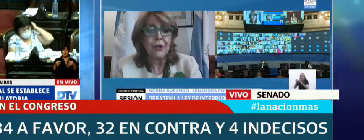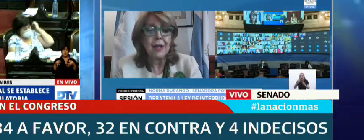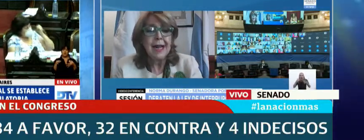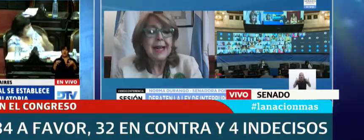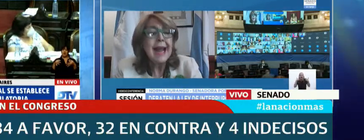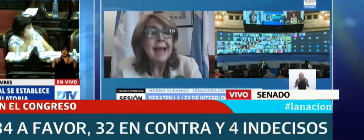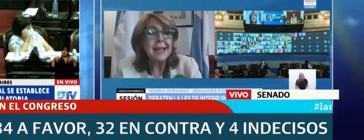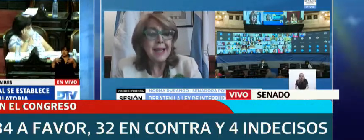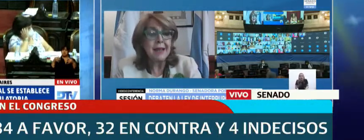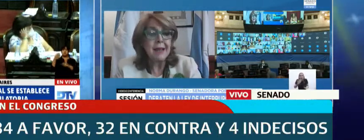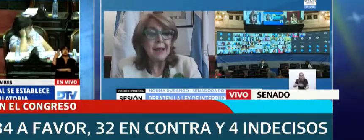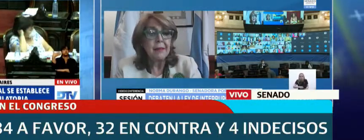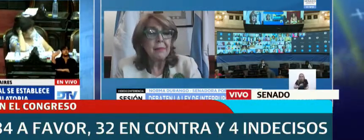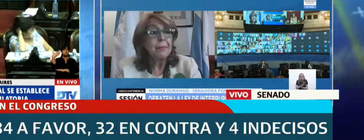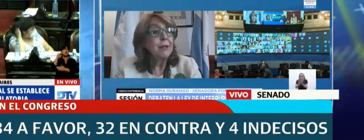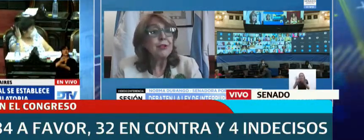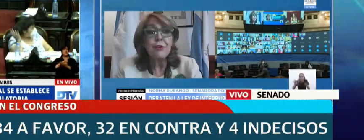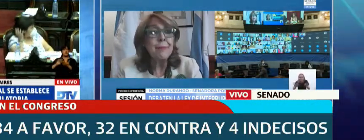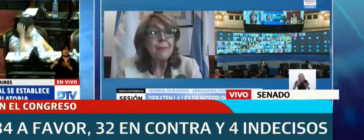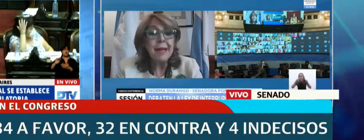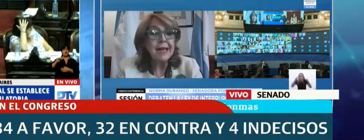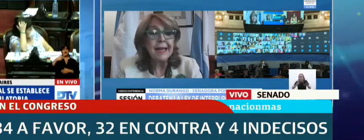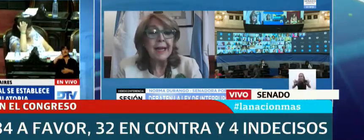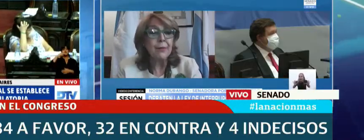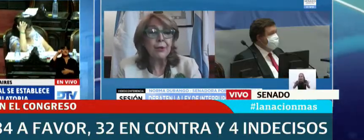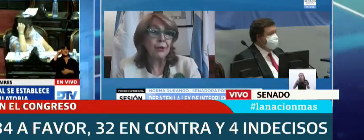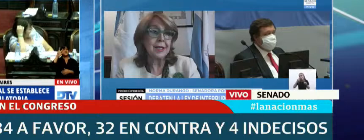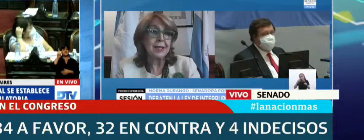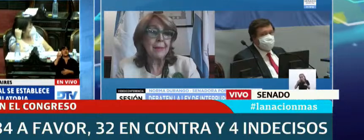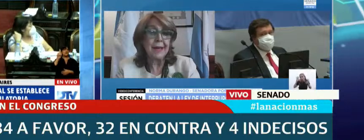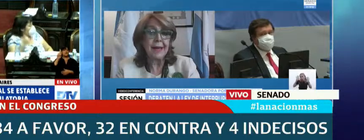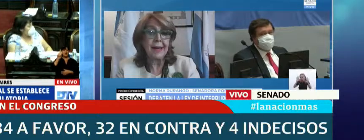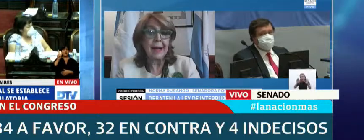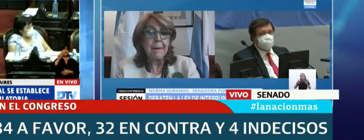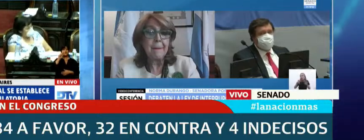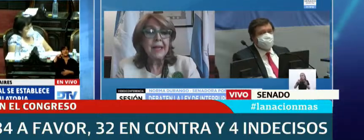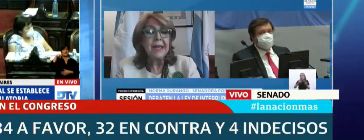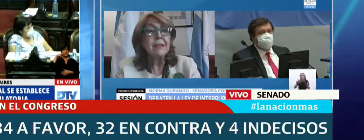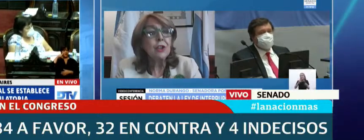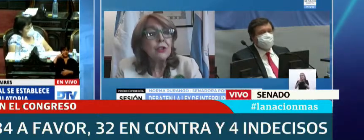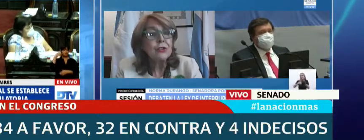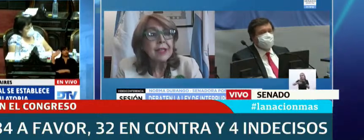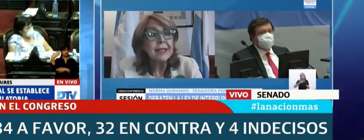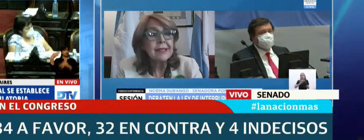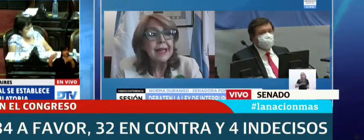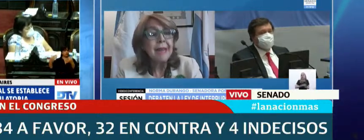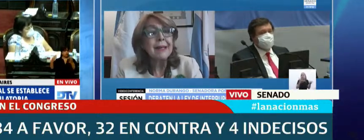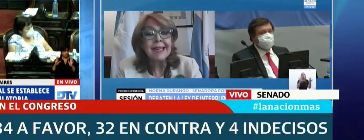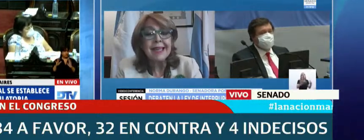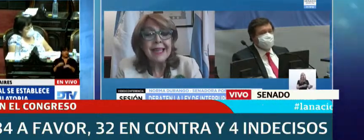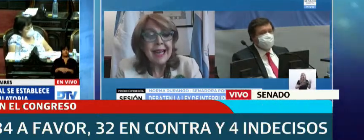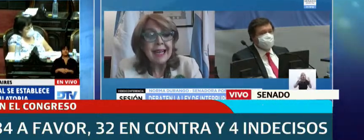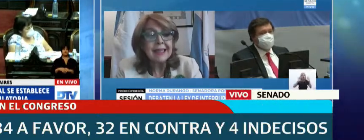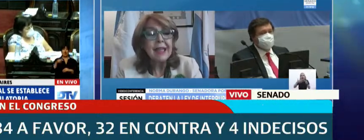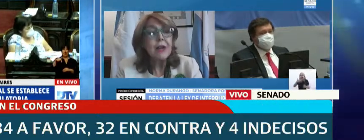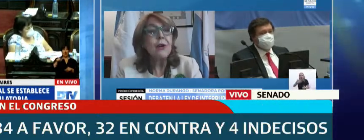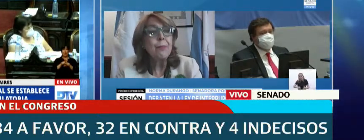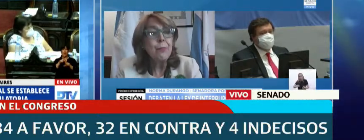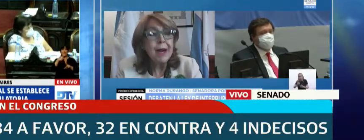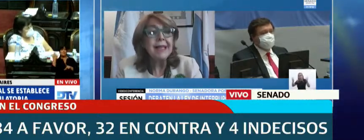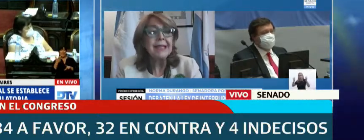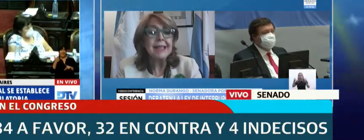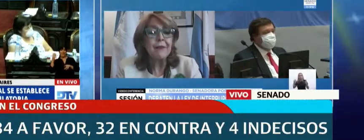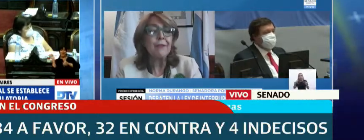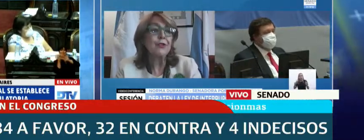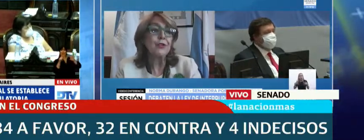supuestamente tiene los votos pero vos viste cómo es esto dentro de un mes o dos meses no sabemos en qué situación estamos sería un problema en ese aspecto